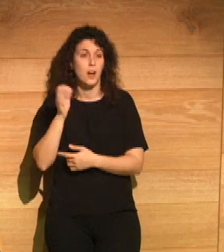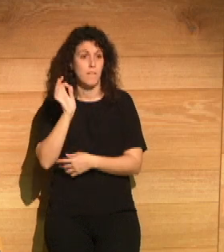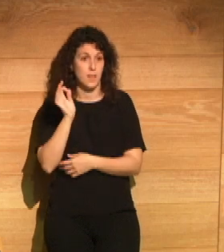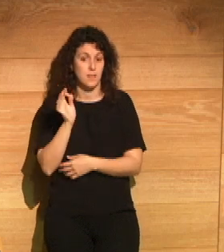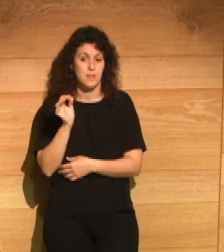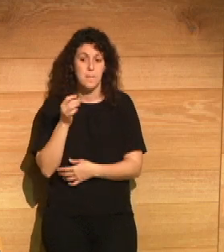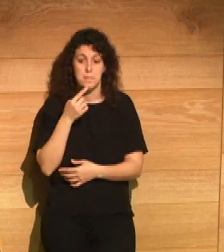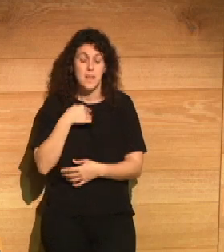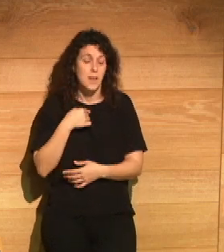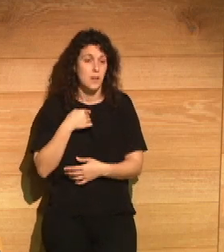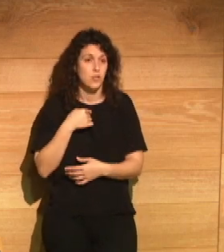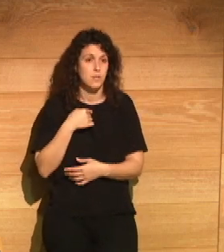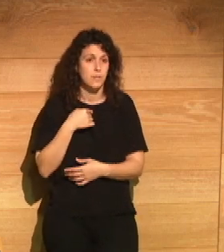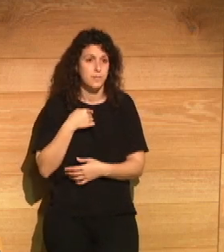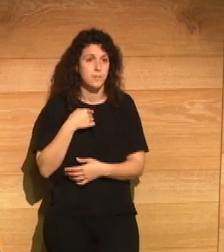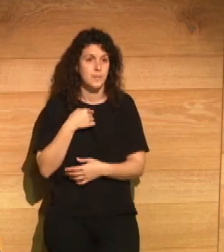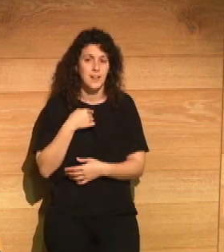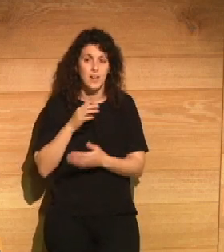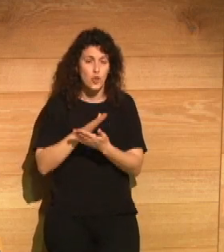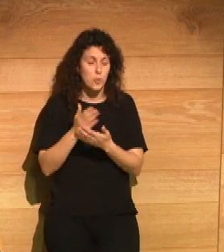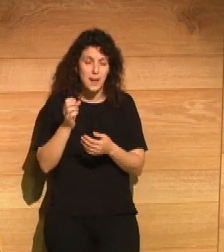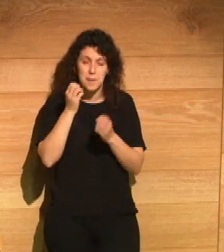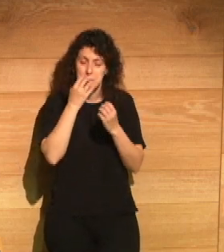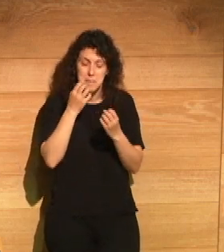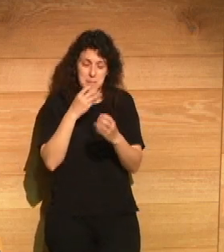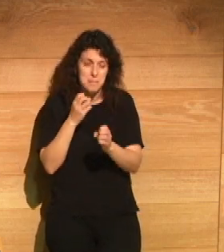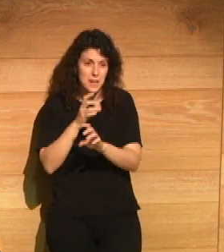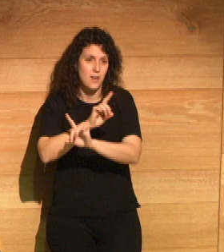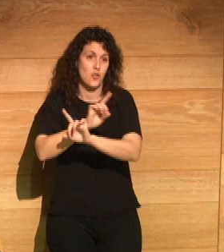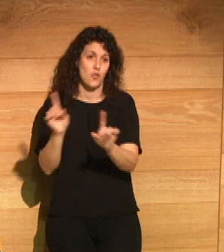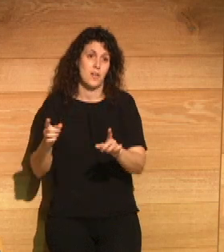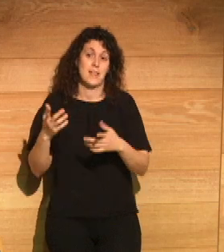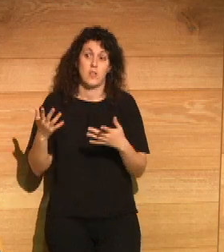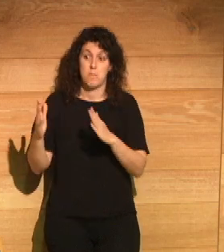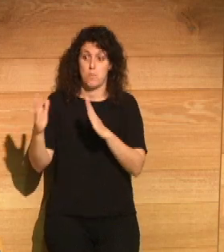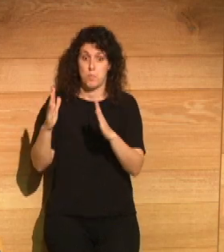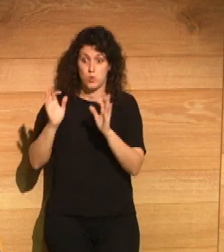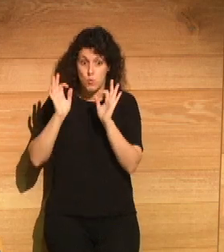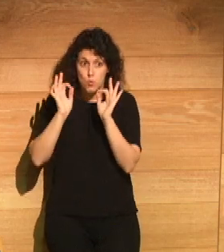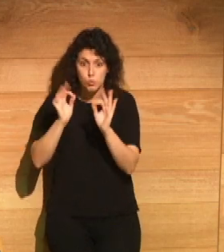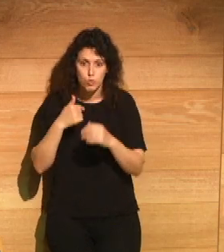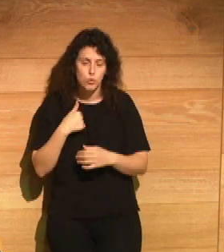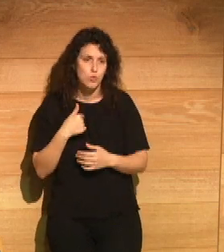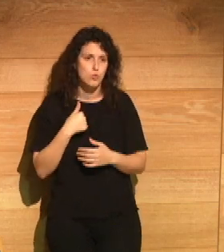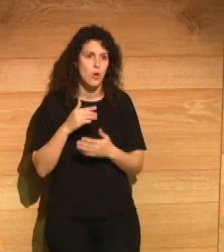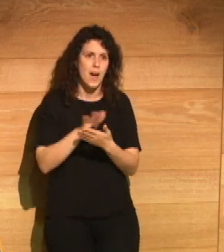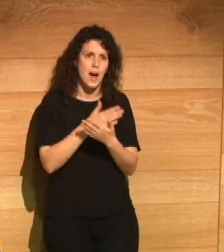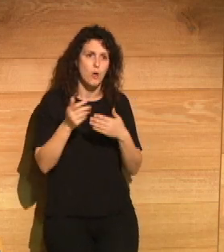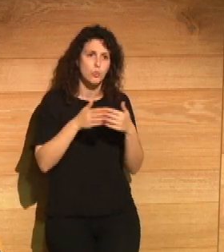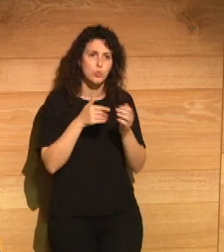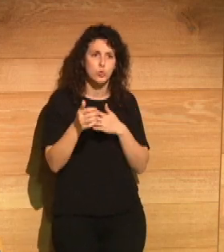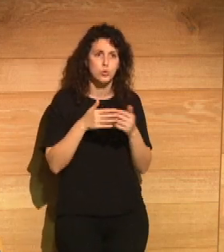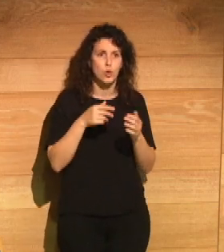digamos, no te quedó tan bien esa novela, ¿verdad? Y en ese momento, además, yo era una autora de